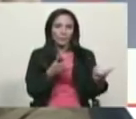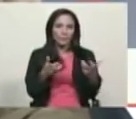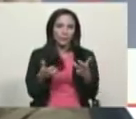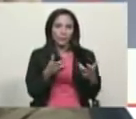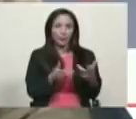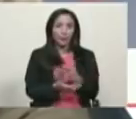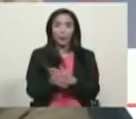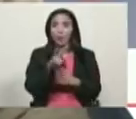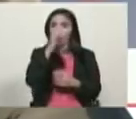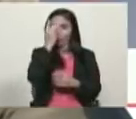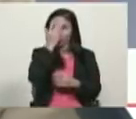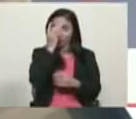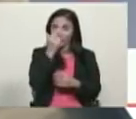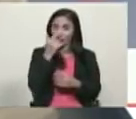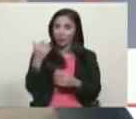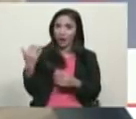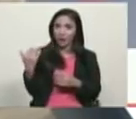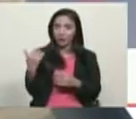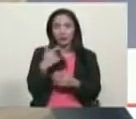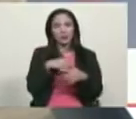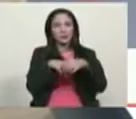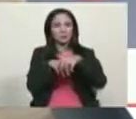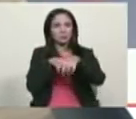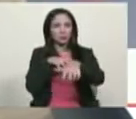El 2 de febrero tuvimos un